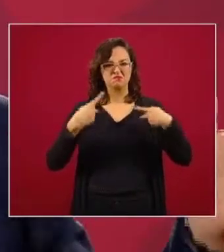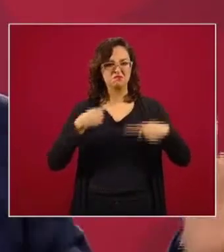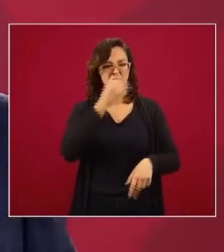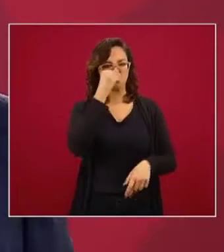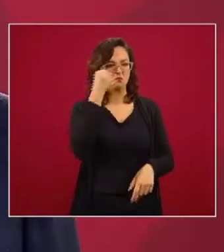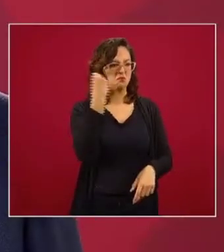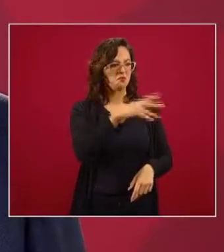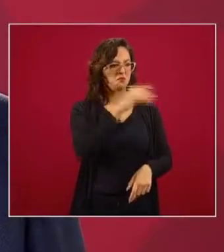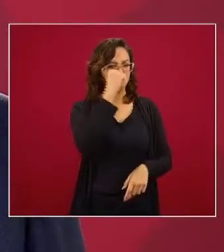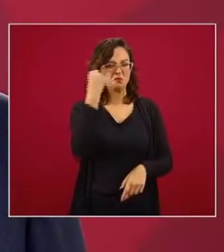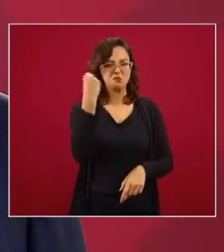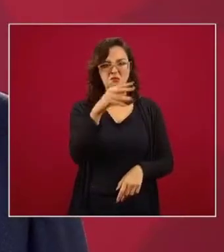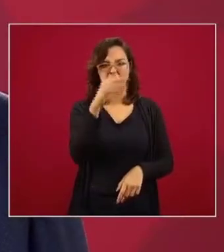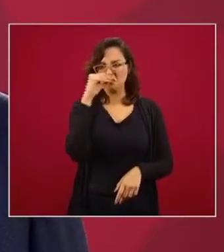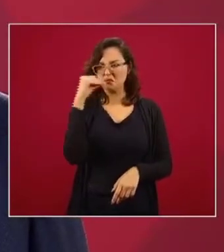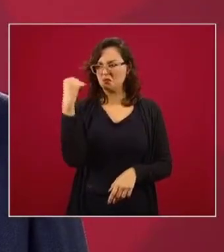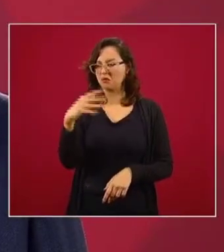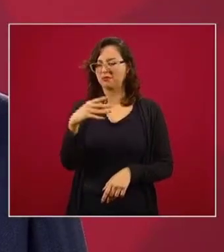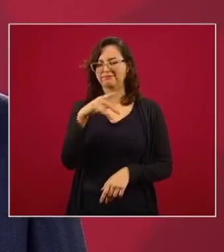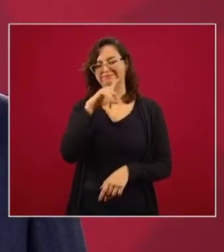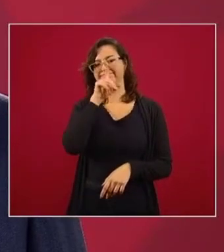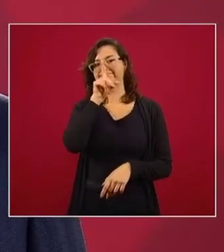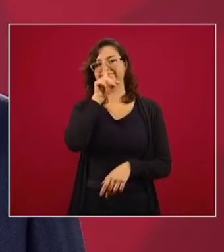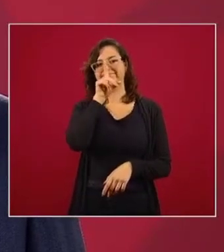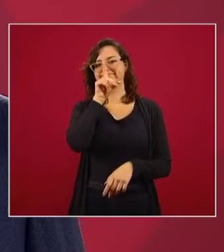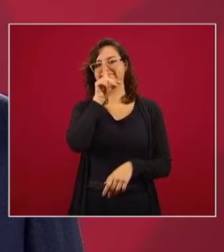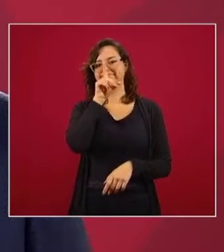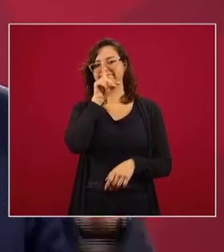para no mezclar